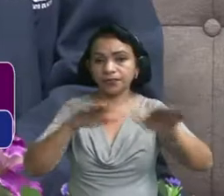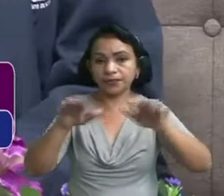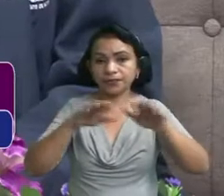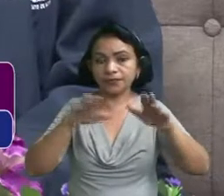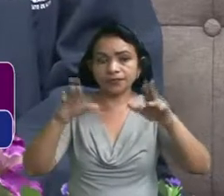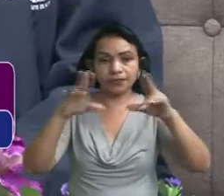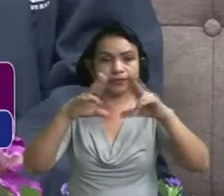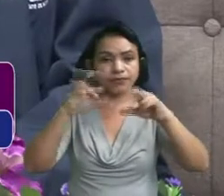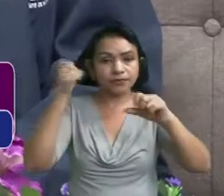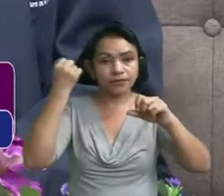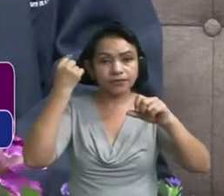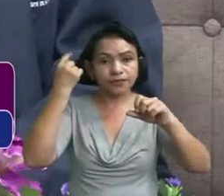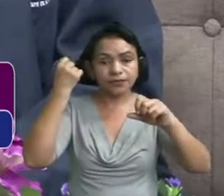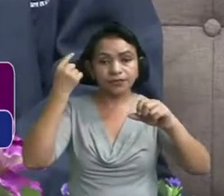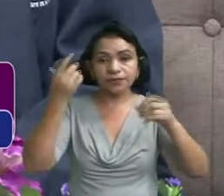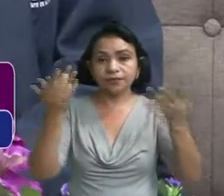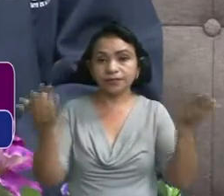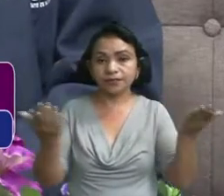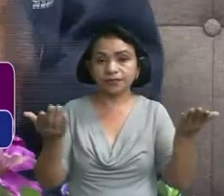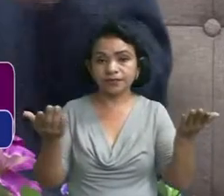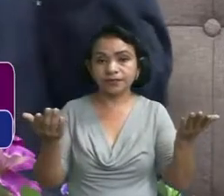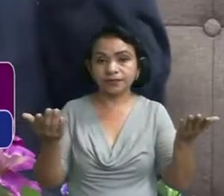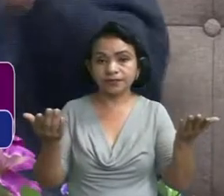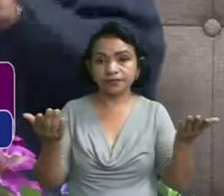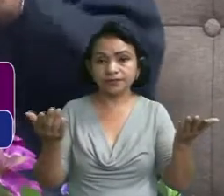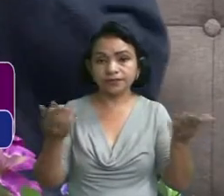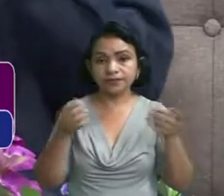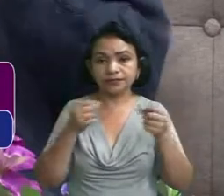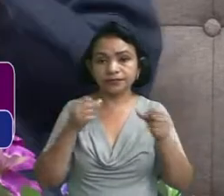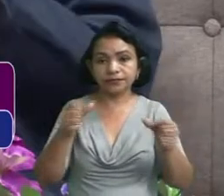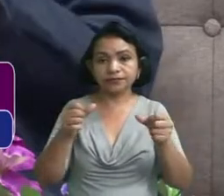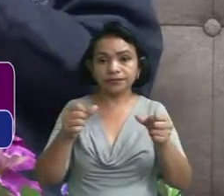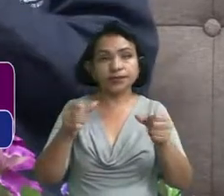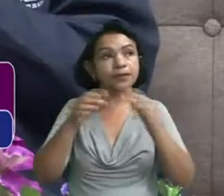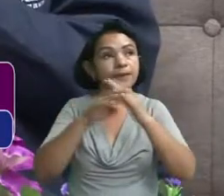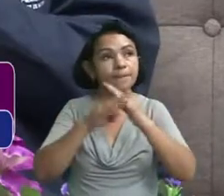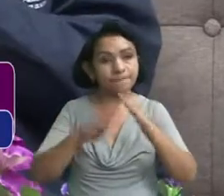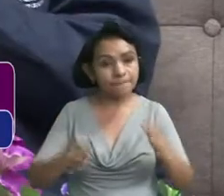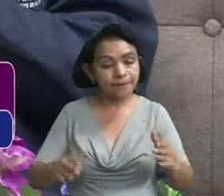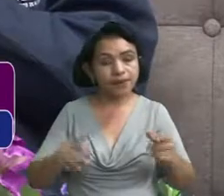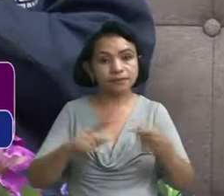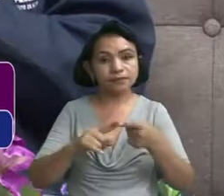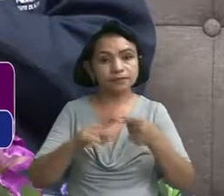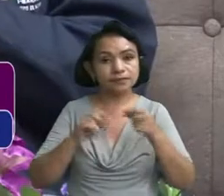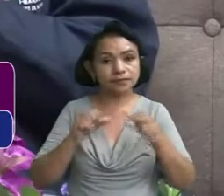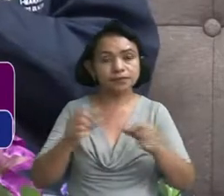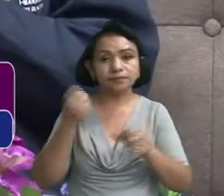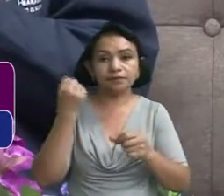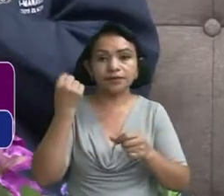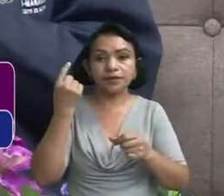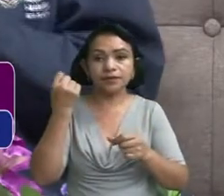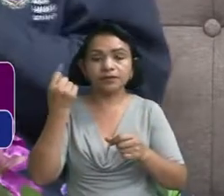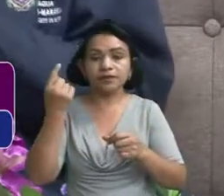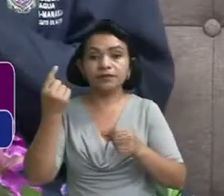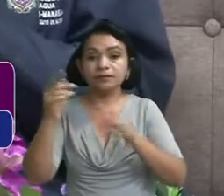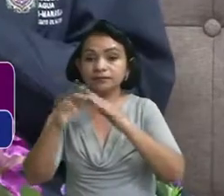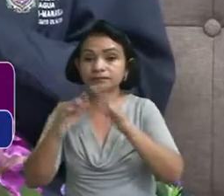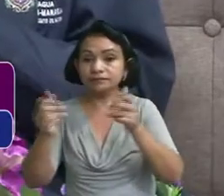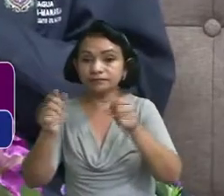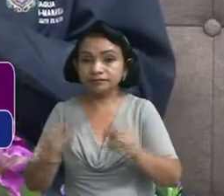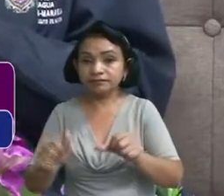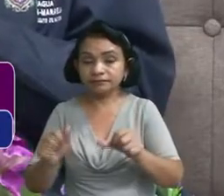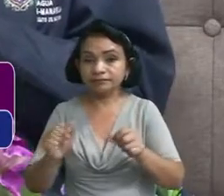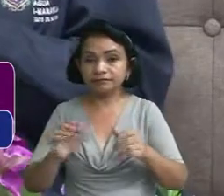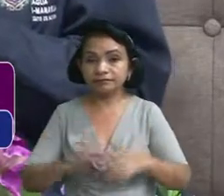que efectivamente nos avanzamos en la paz, avanzamos en la reconciliación, pero no hemos completado el proceso de reconciliación.